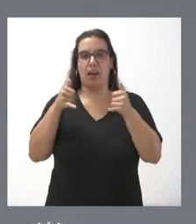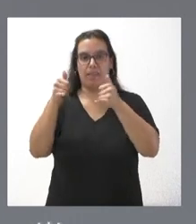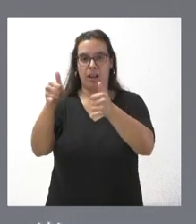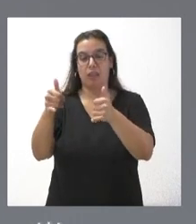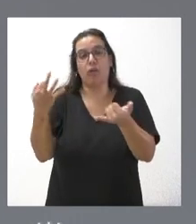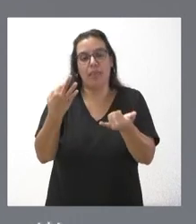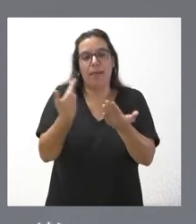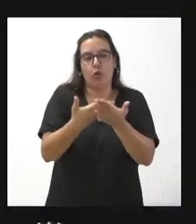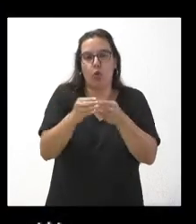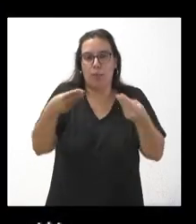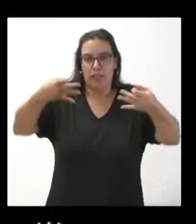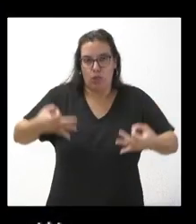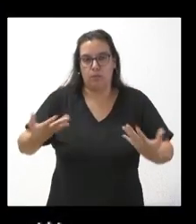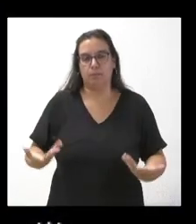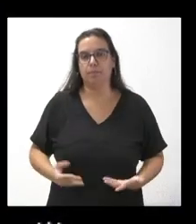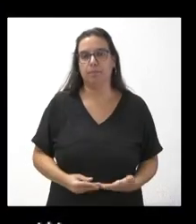de la mesa.